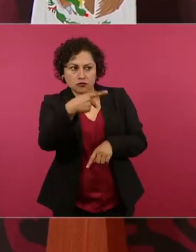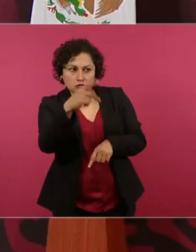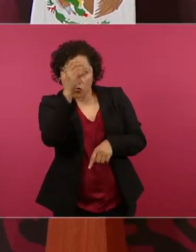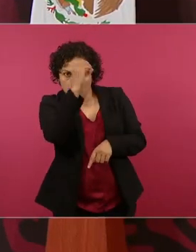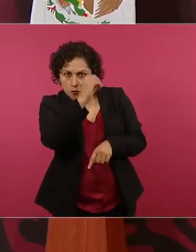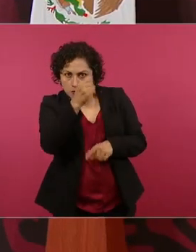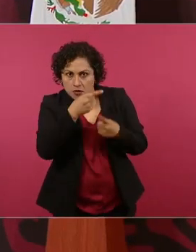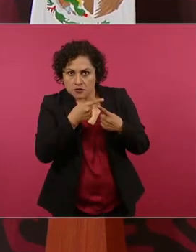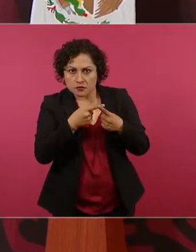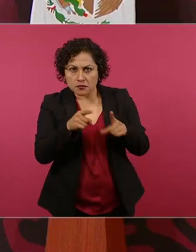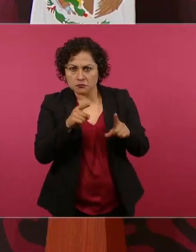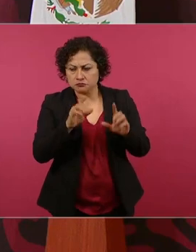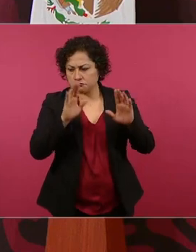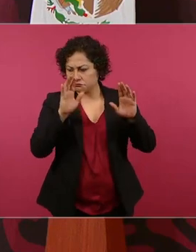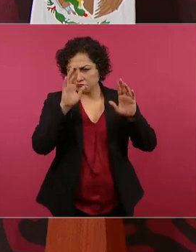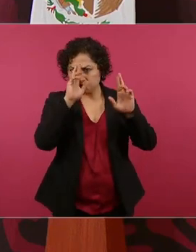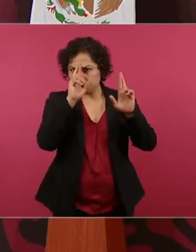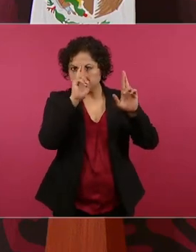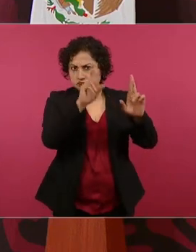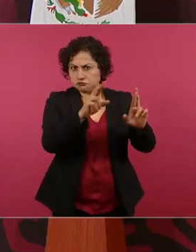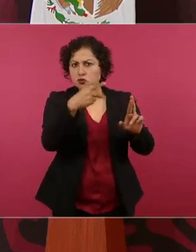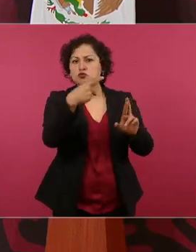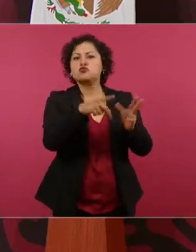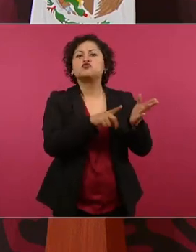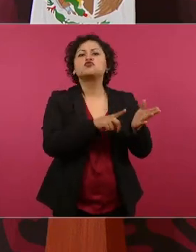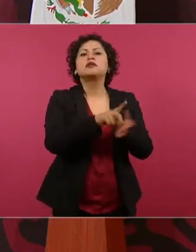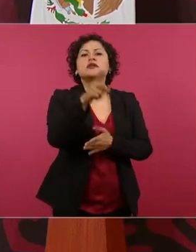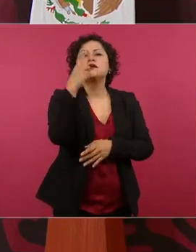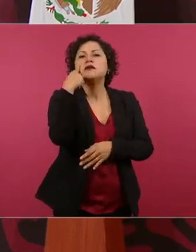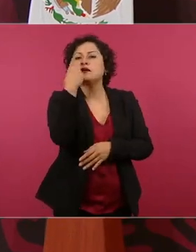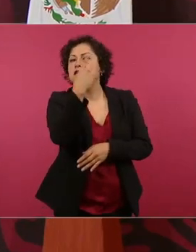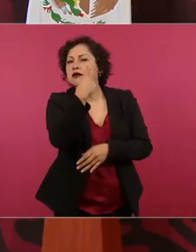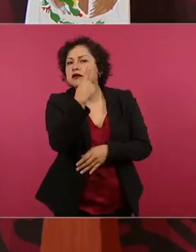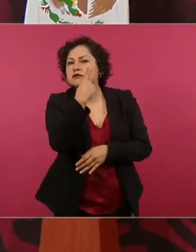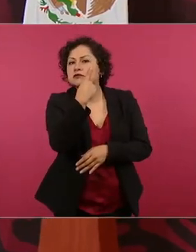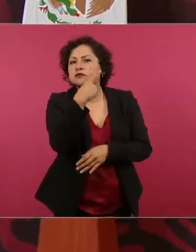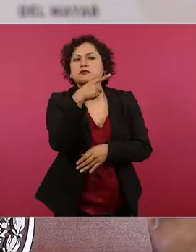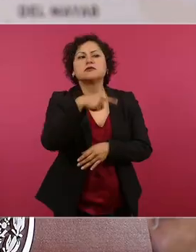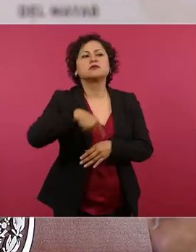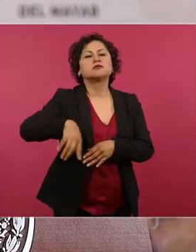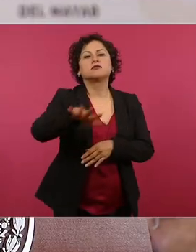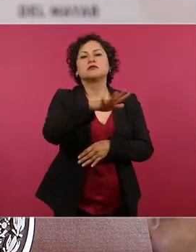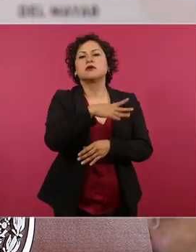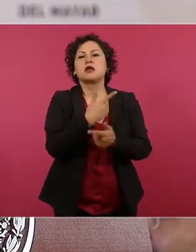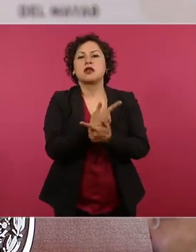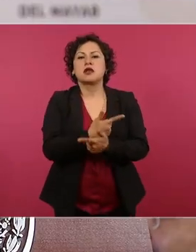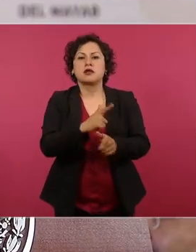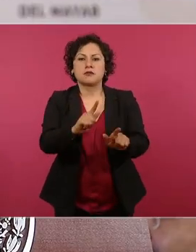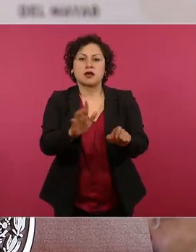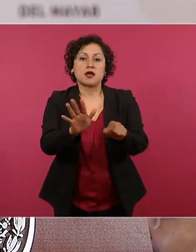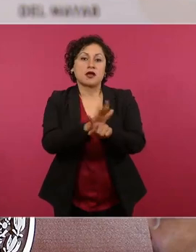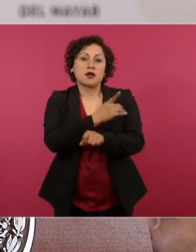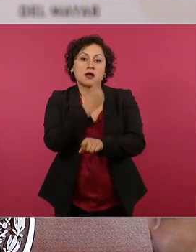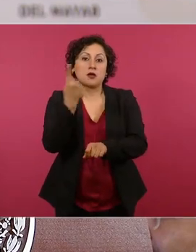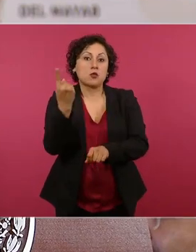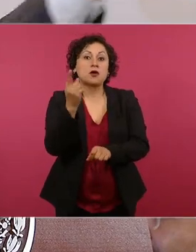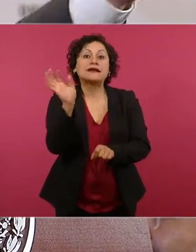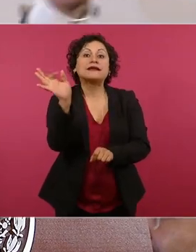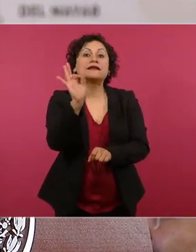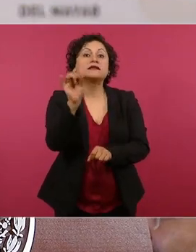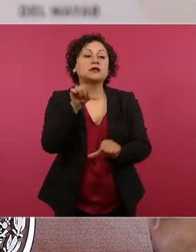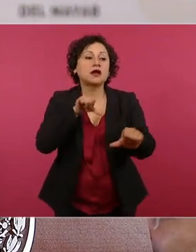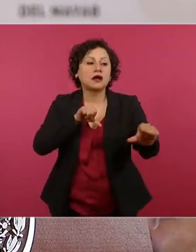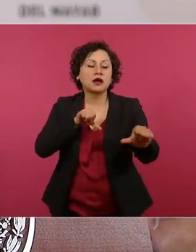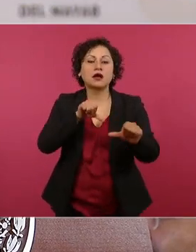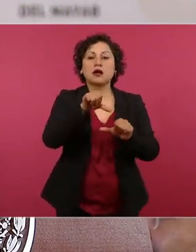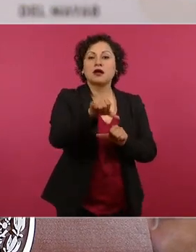libres, porque tampoco nosotros, en mi caso, yo no quisiera ser como ellos, así como ellos,